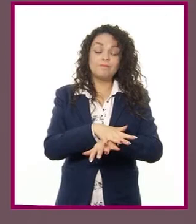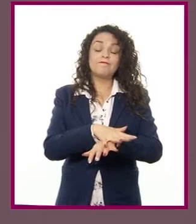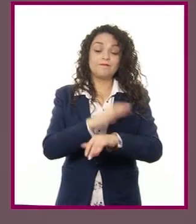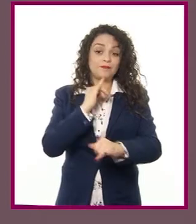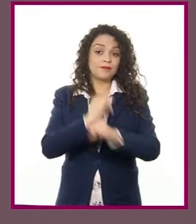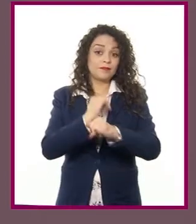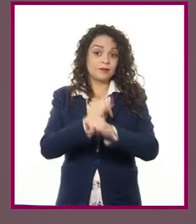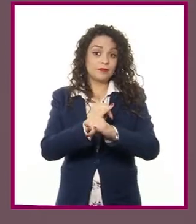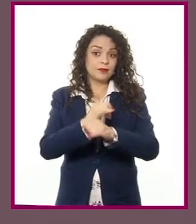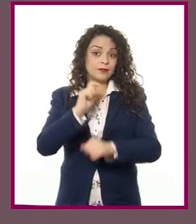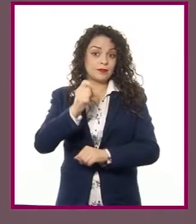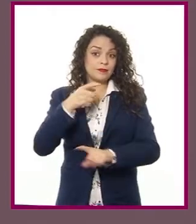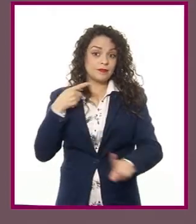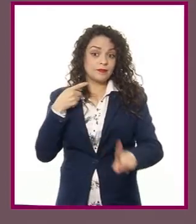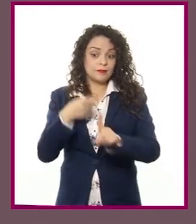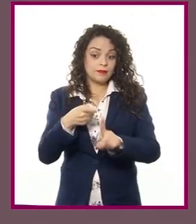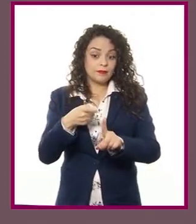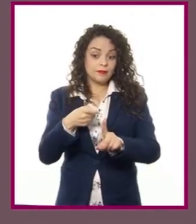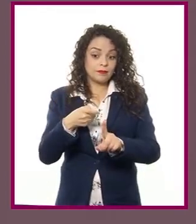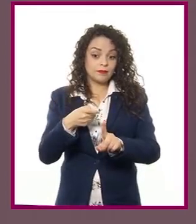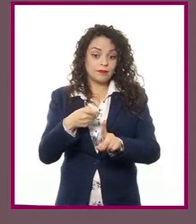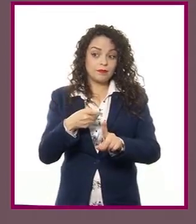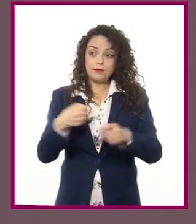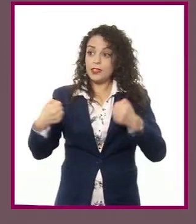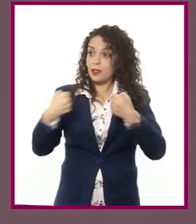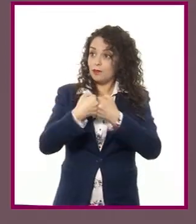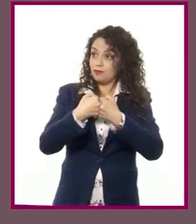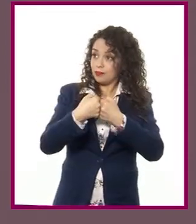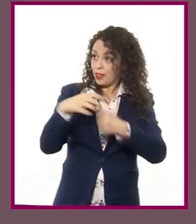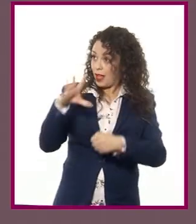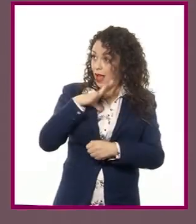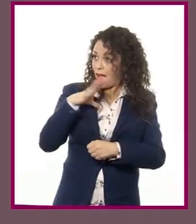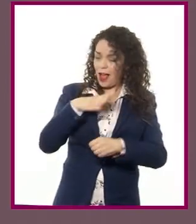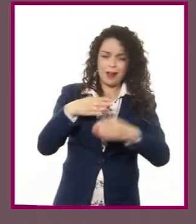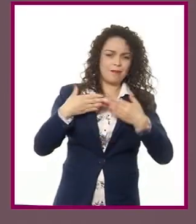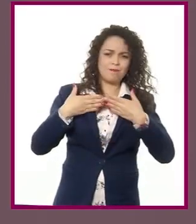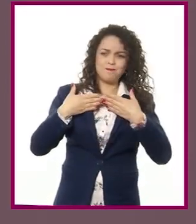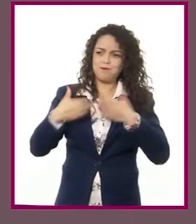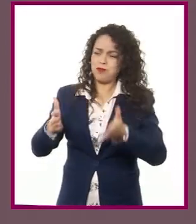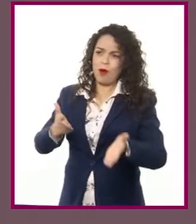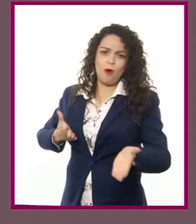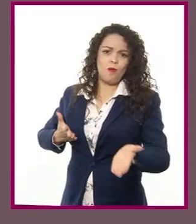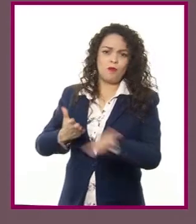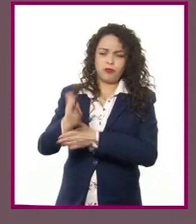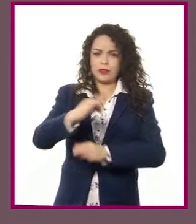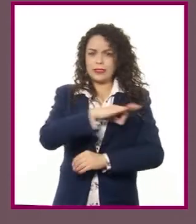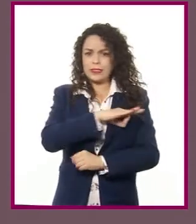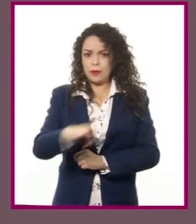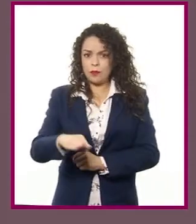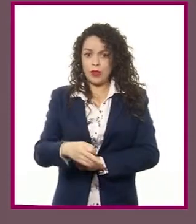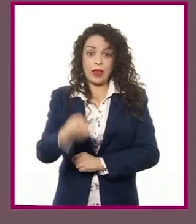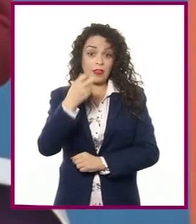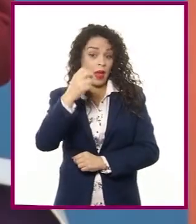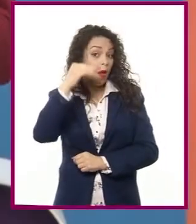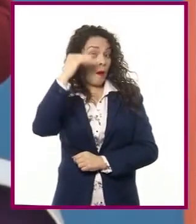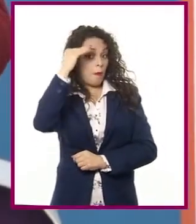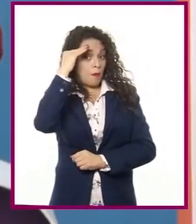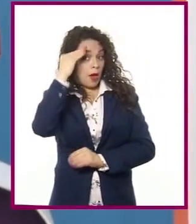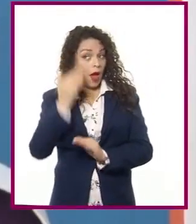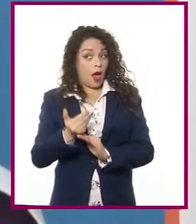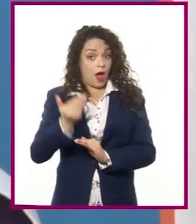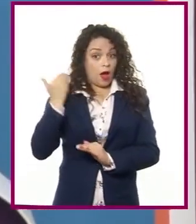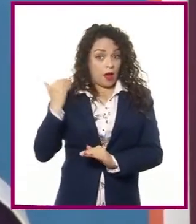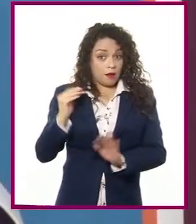Internet significó la superación de todas las fronteras existentes hasta entonces, o eso se pensaba.